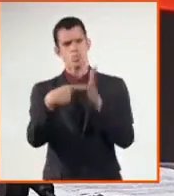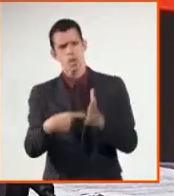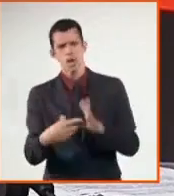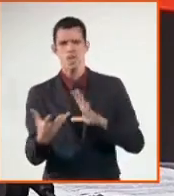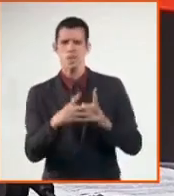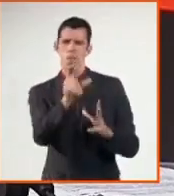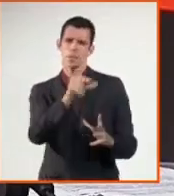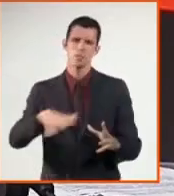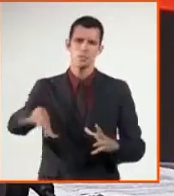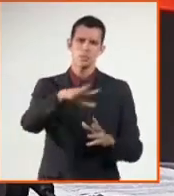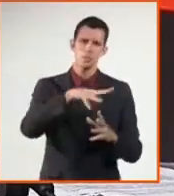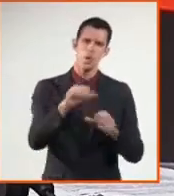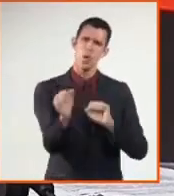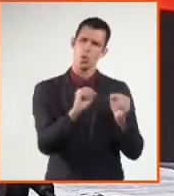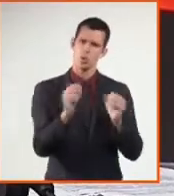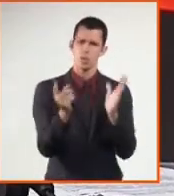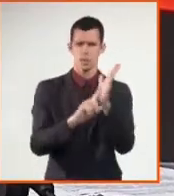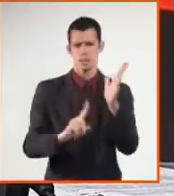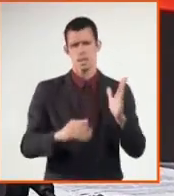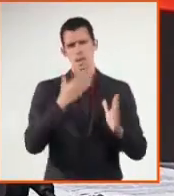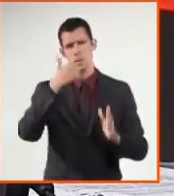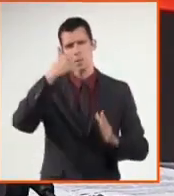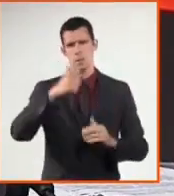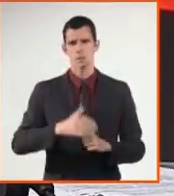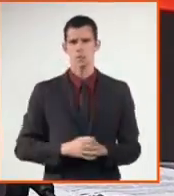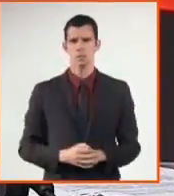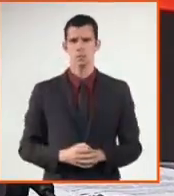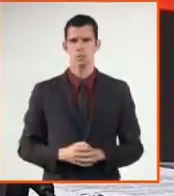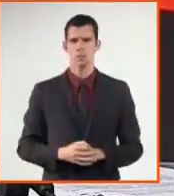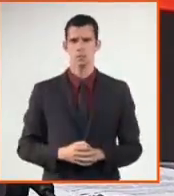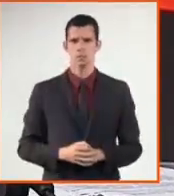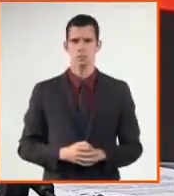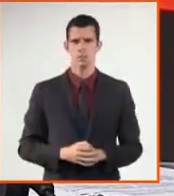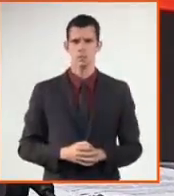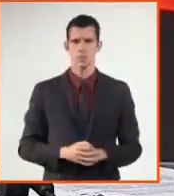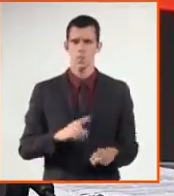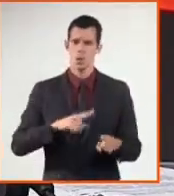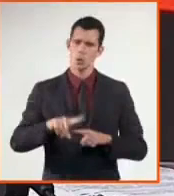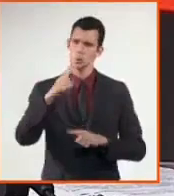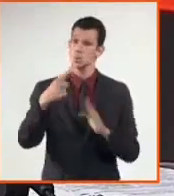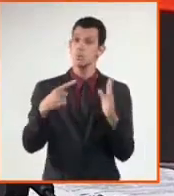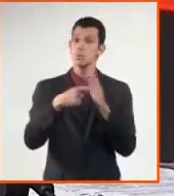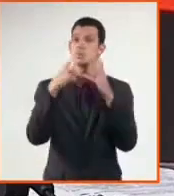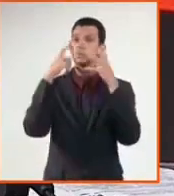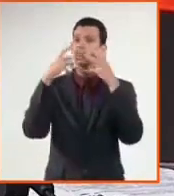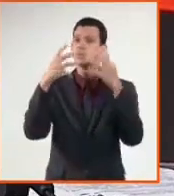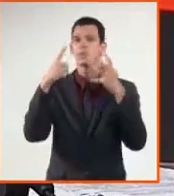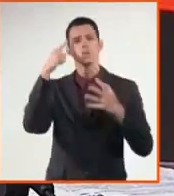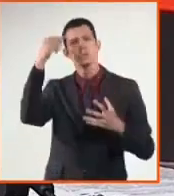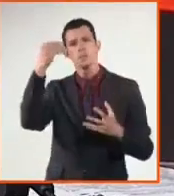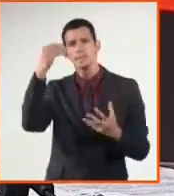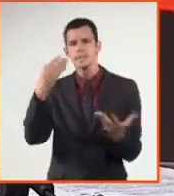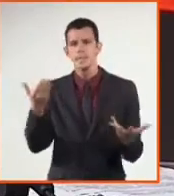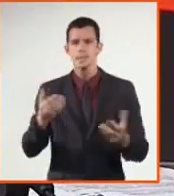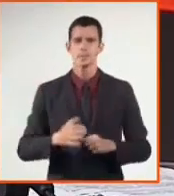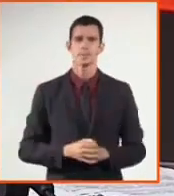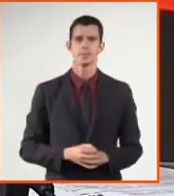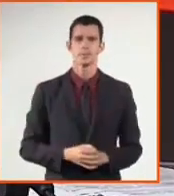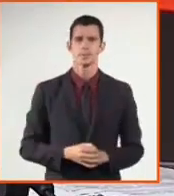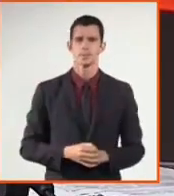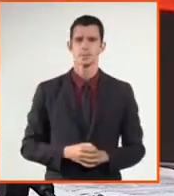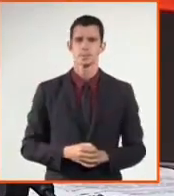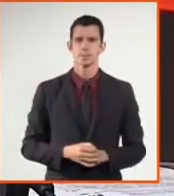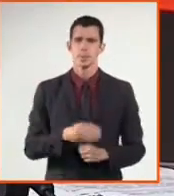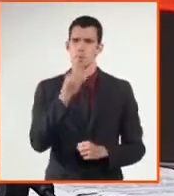para todas las personas adquirir y acceder a fuentes renovables de energía oa este tipo de tecnologías eficientes a través de